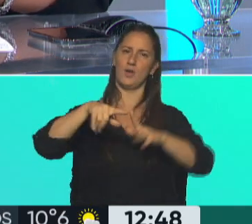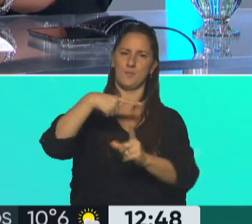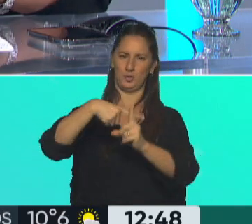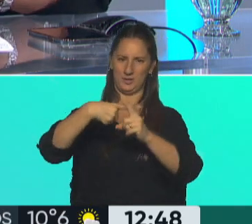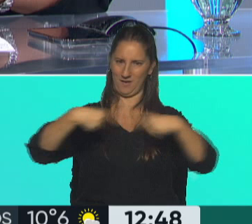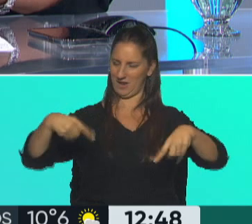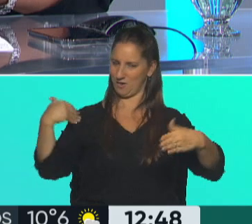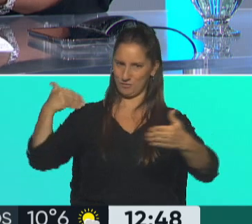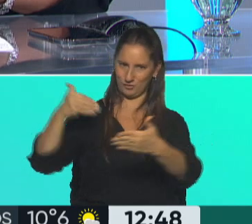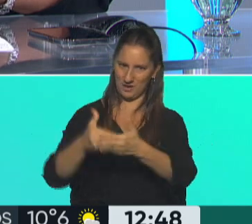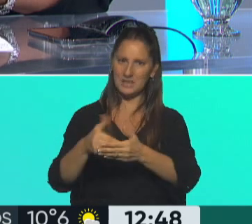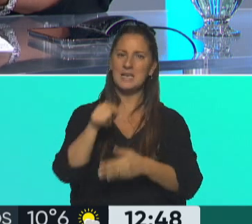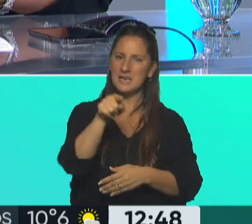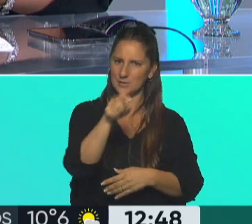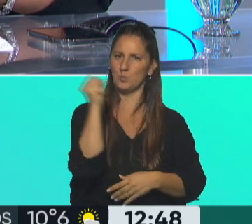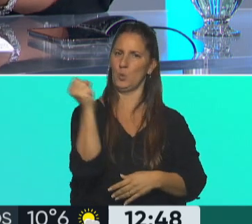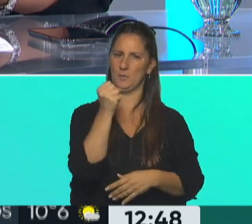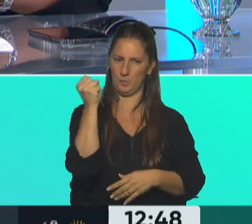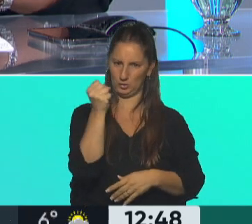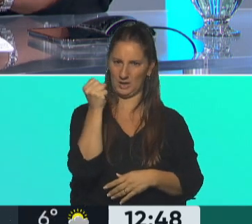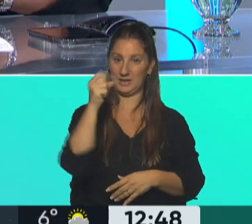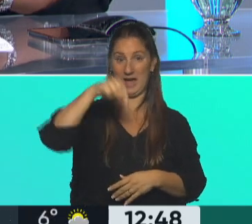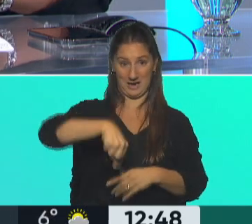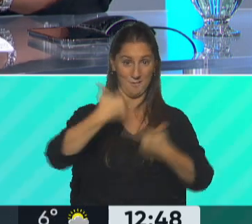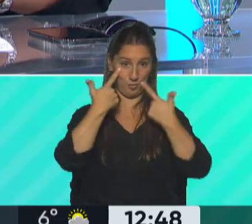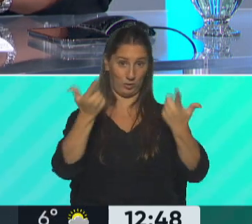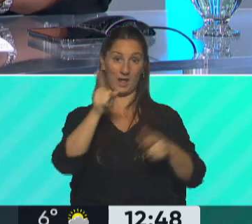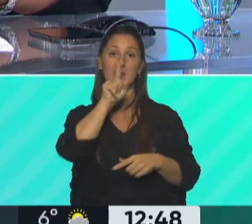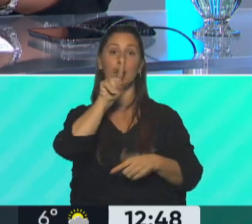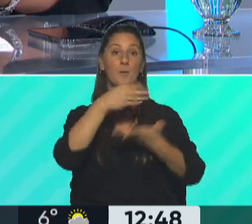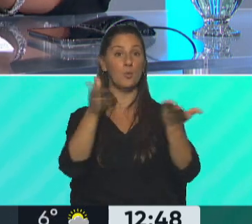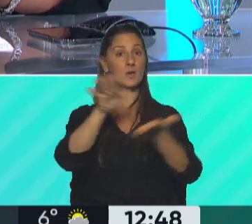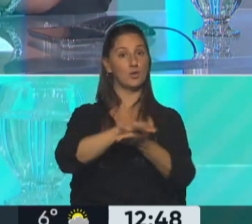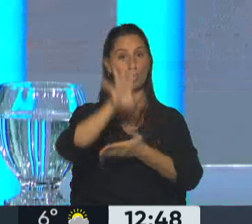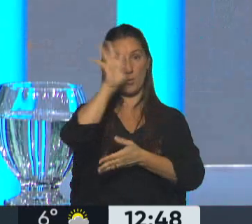a dudas, vale la pena destacar, esta columna en la televisión pública sobre pueblos